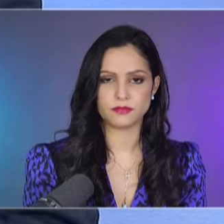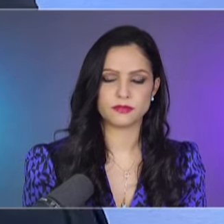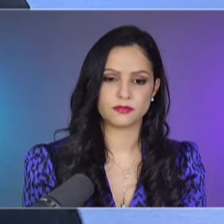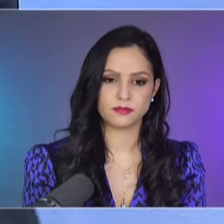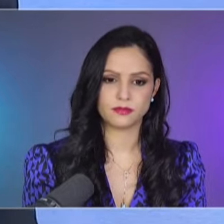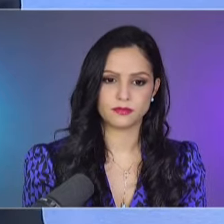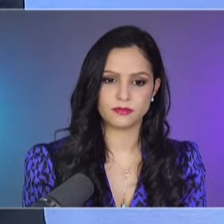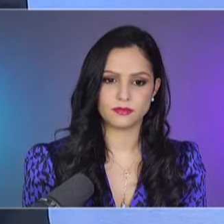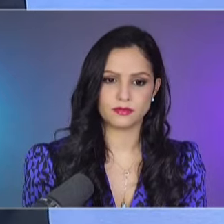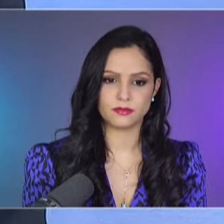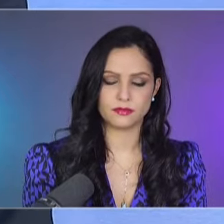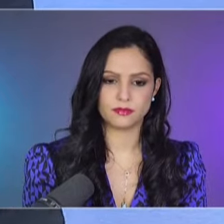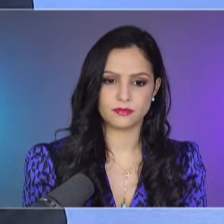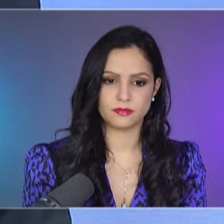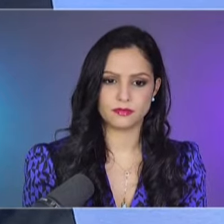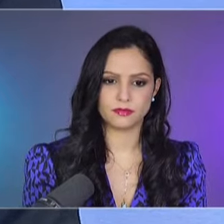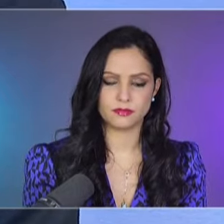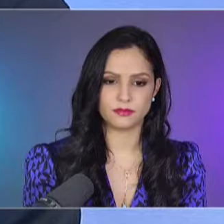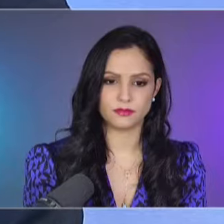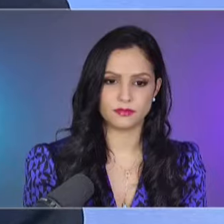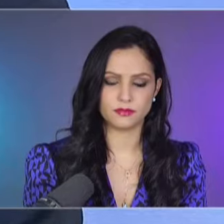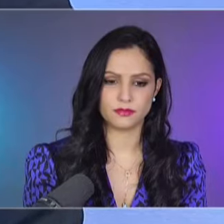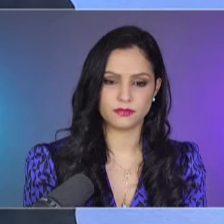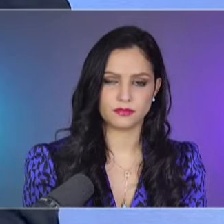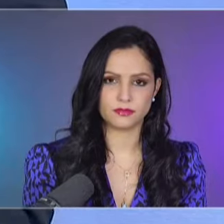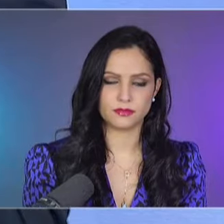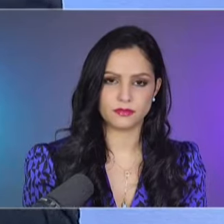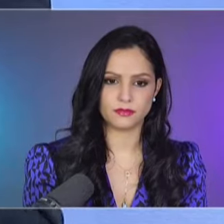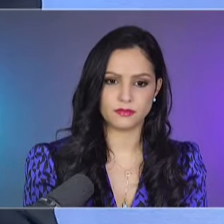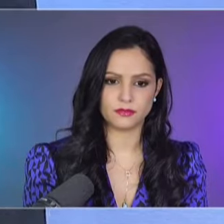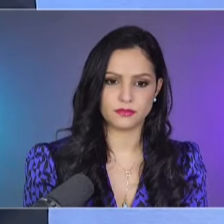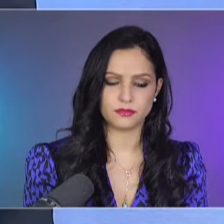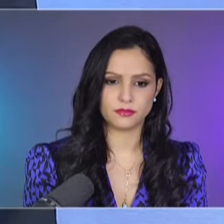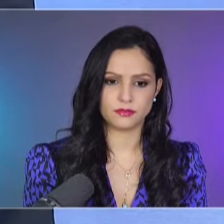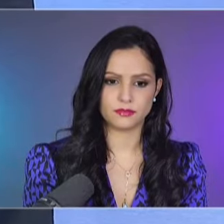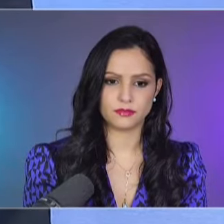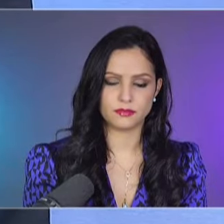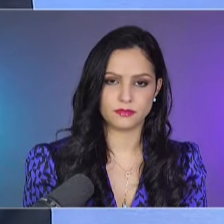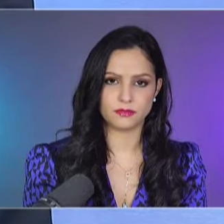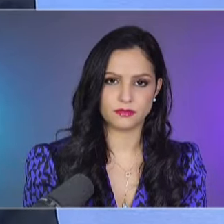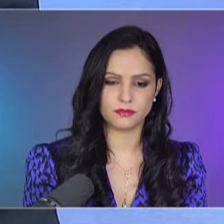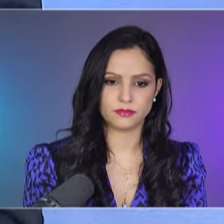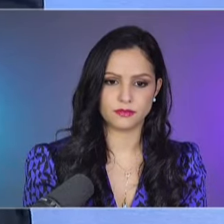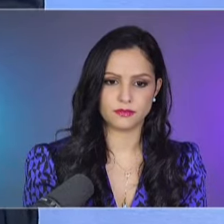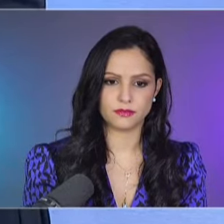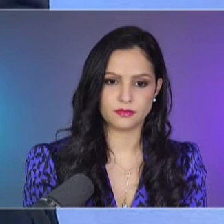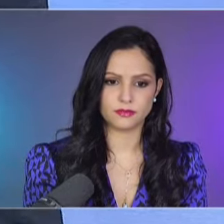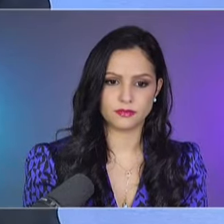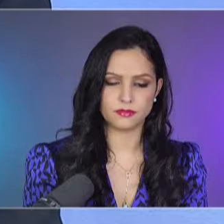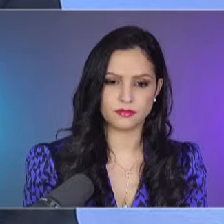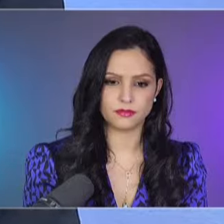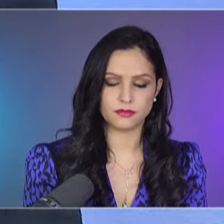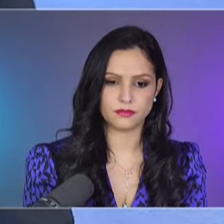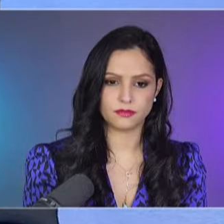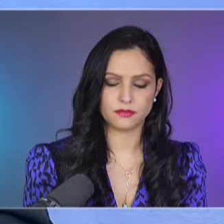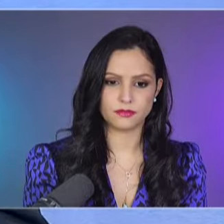pueda ampliar su capacidad de consumo. Y yo creo, y estoy convencido, de que viendo el escenario en el que nosotros estamos viviendo, con estos salarios